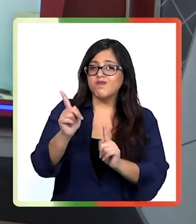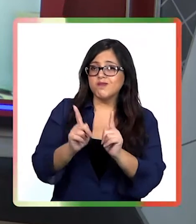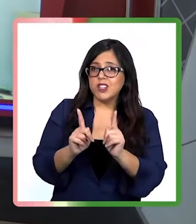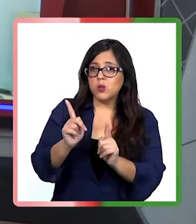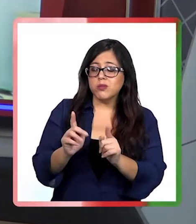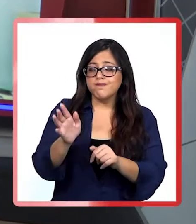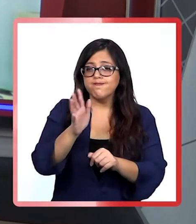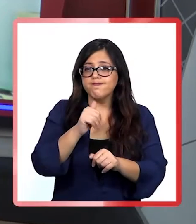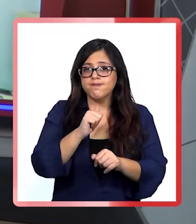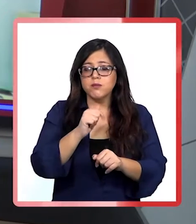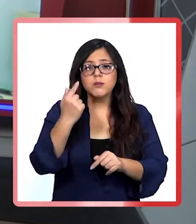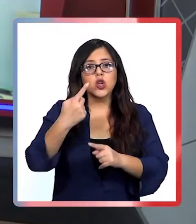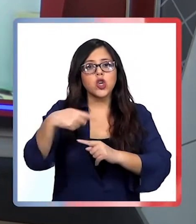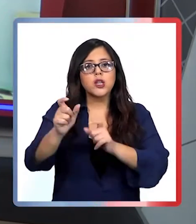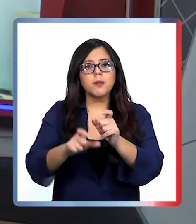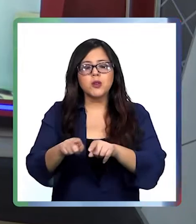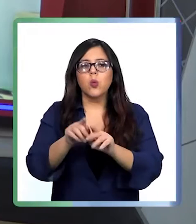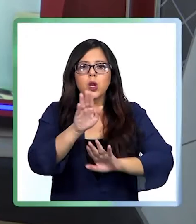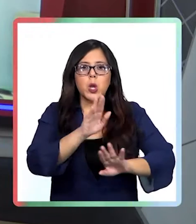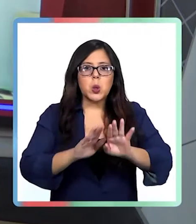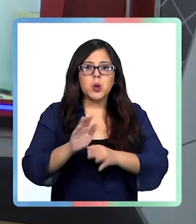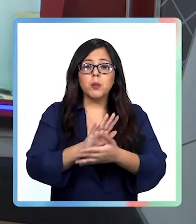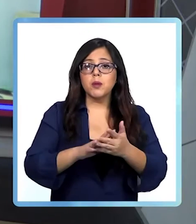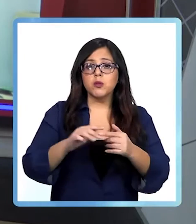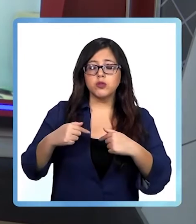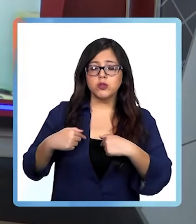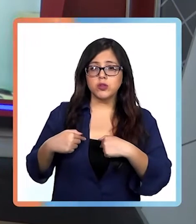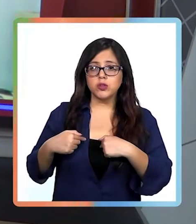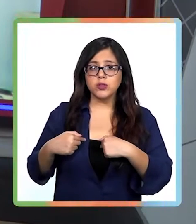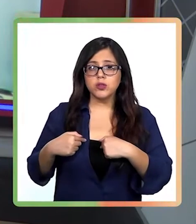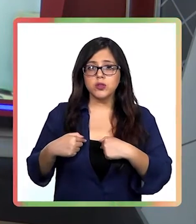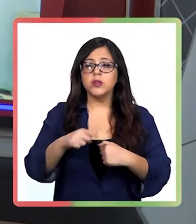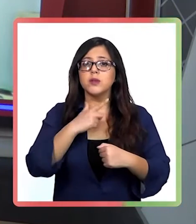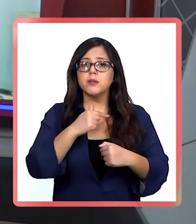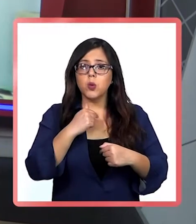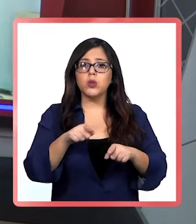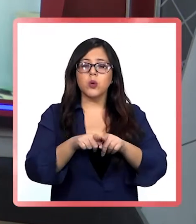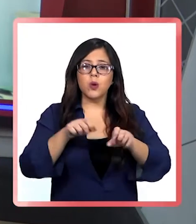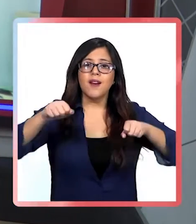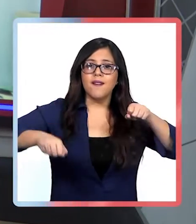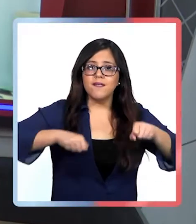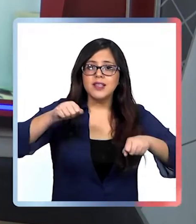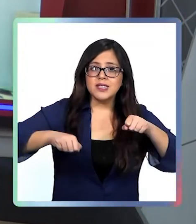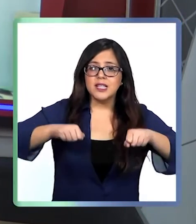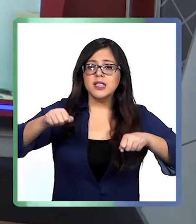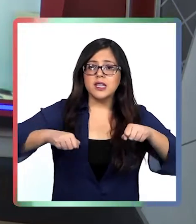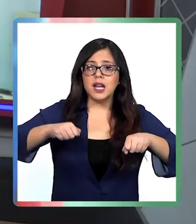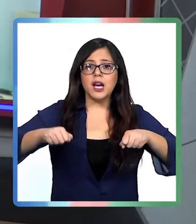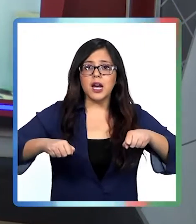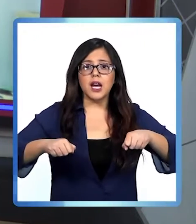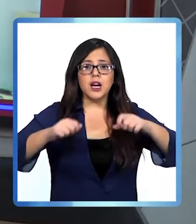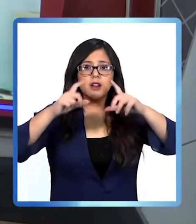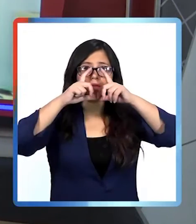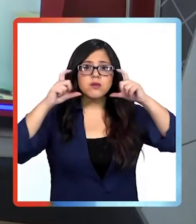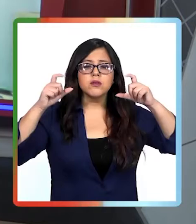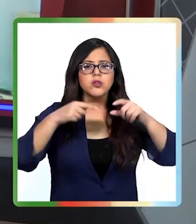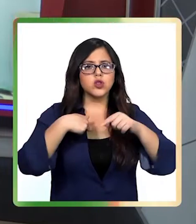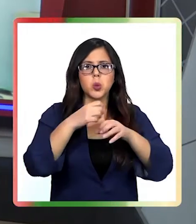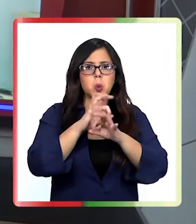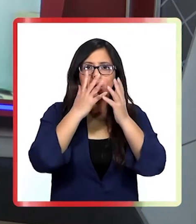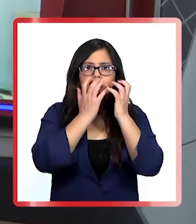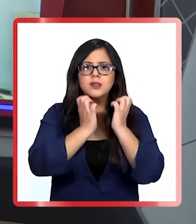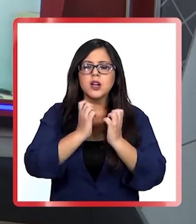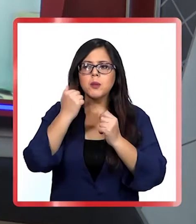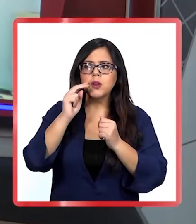unos con los otros. Sin embargo, hay otras personas que se cuidan. Por ejemplo, en mi caso, me gusta muchísimo andar en bicicleta y yo salgo a andar en bicicleta con la mascarilla, no me la saco